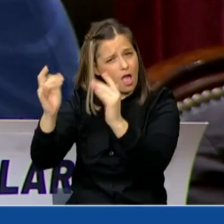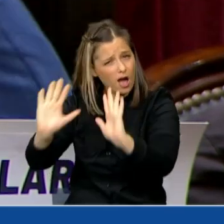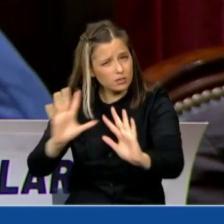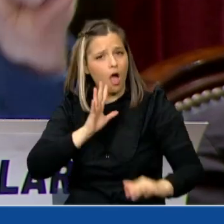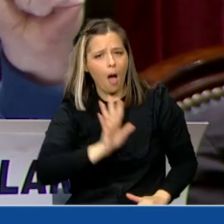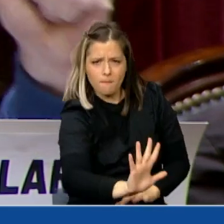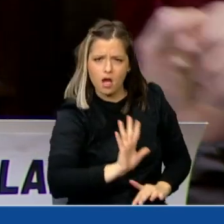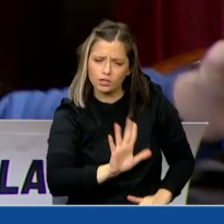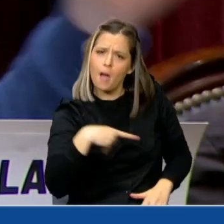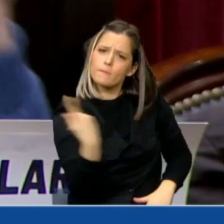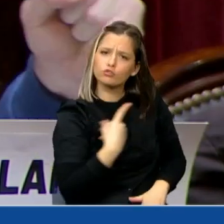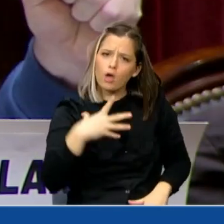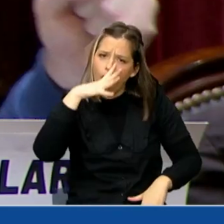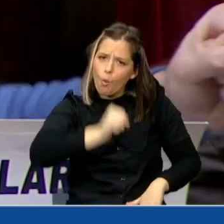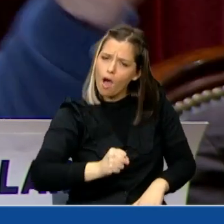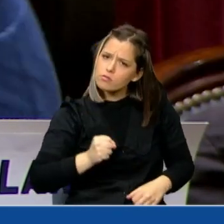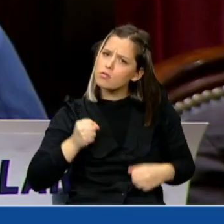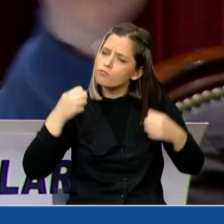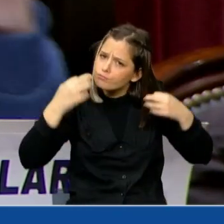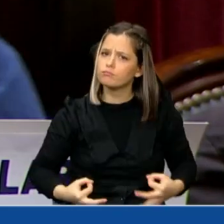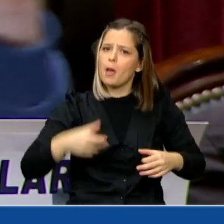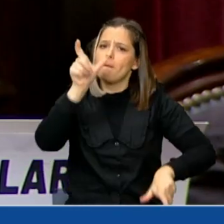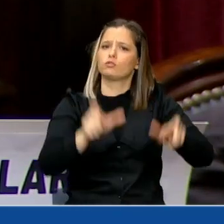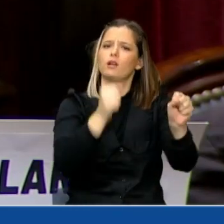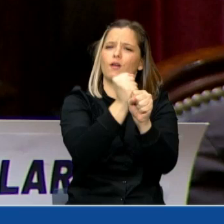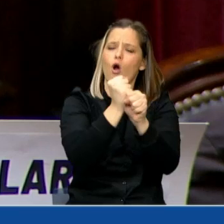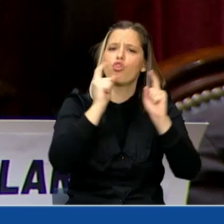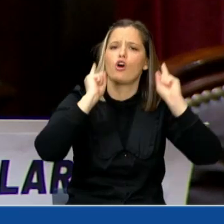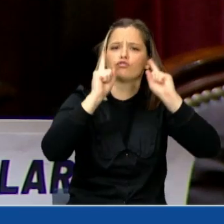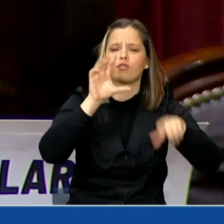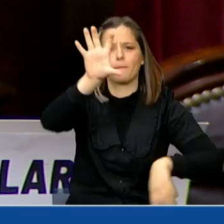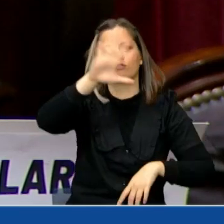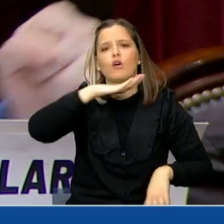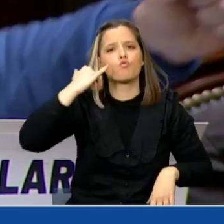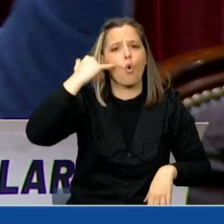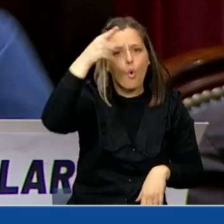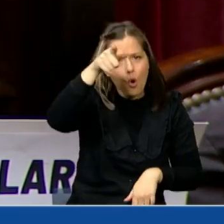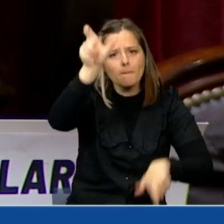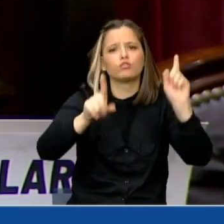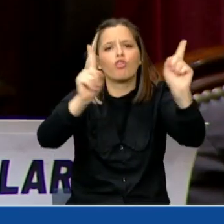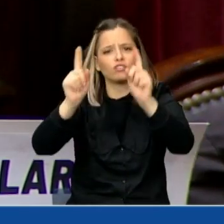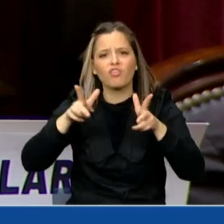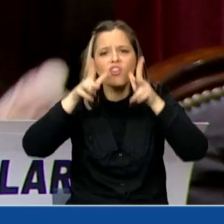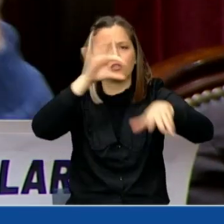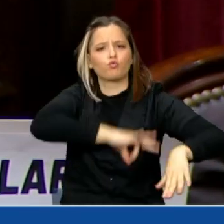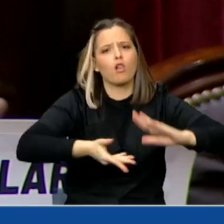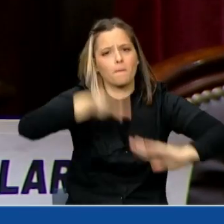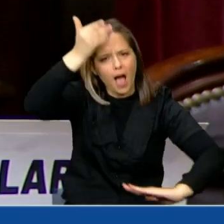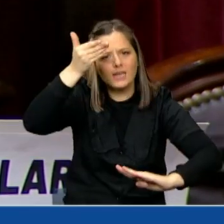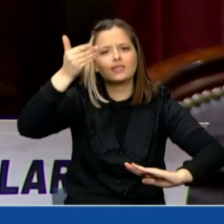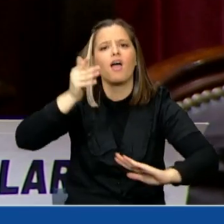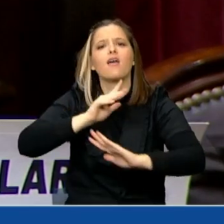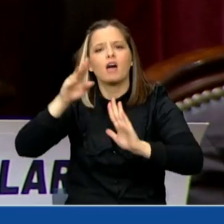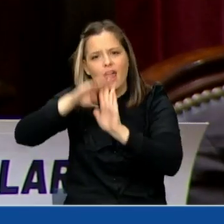levantamos con fuerza la consigna de los trabajadores docentes de la provincia de Jujuy, que dicen: arriba los salarios, abajo